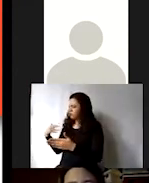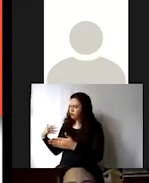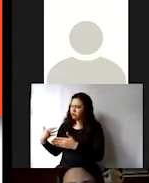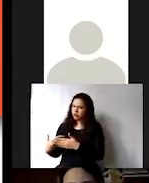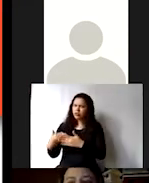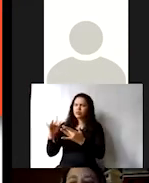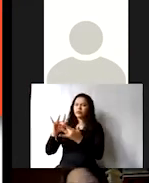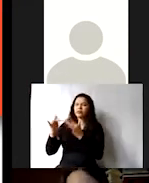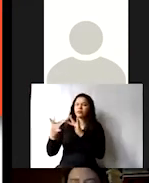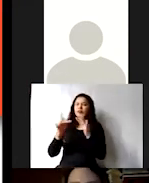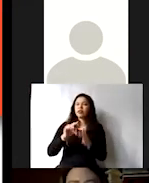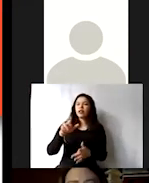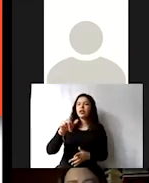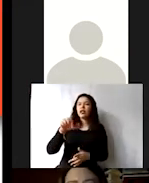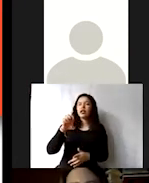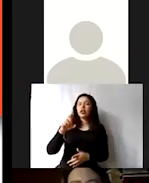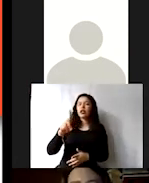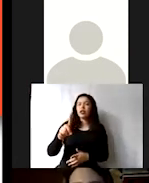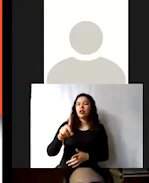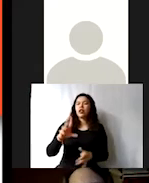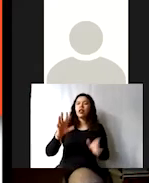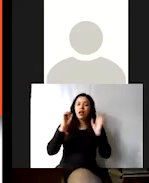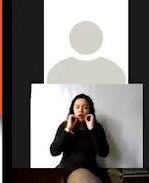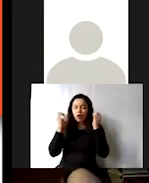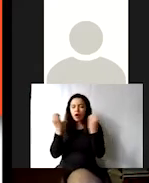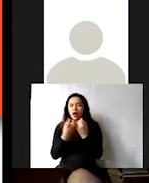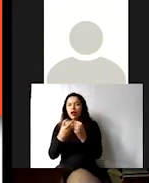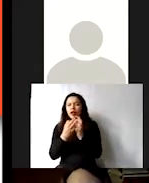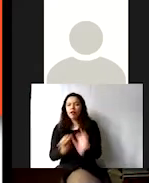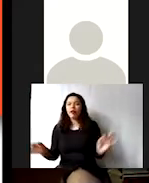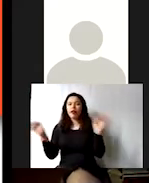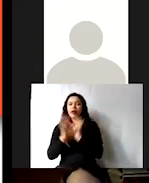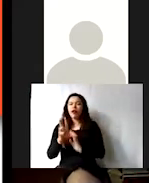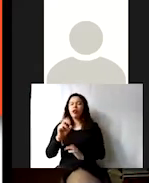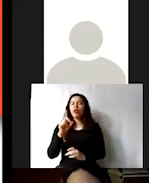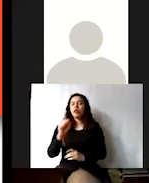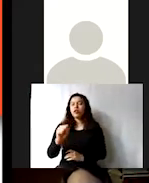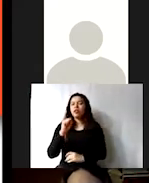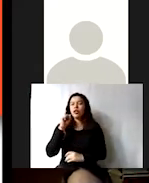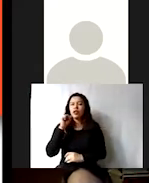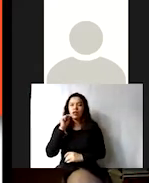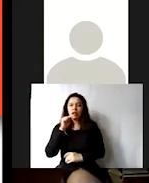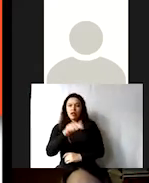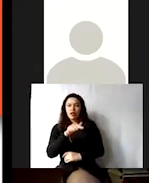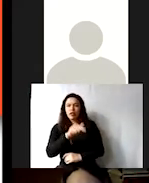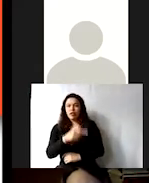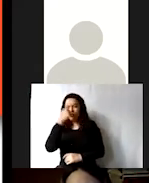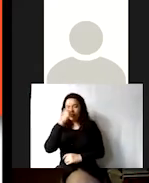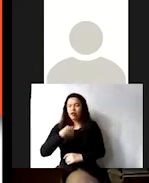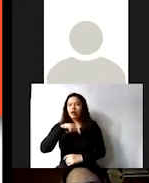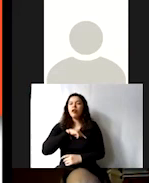redes con las organizaciones, que es el ODS 17, para poder fomentar,